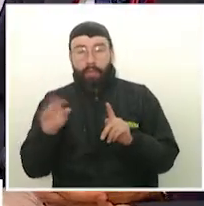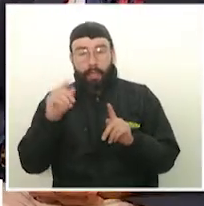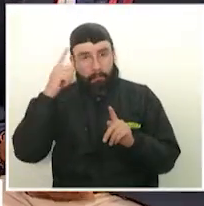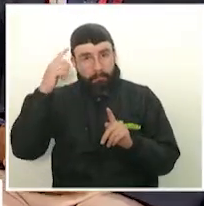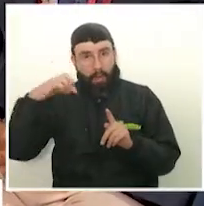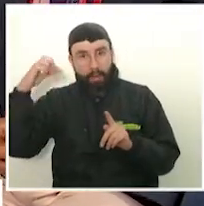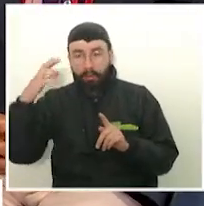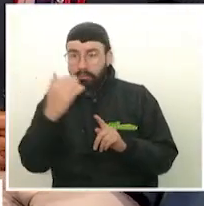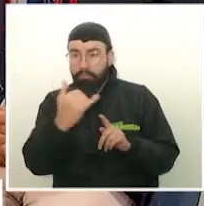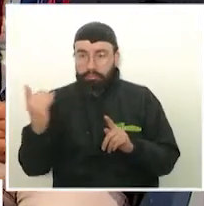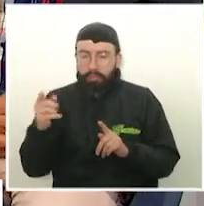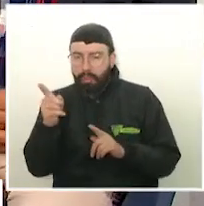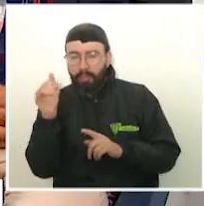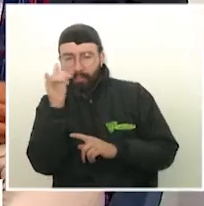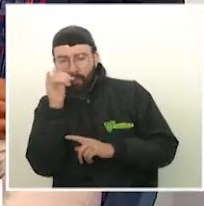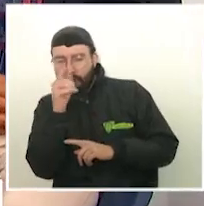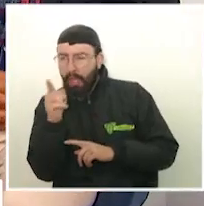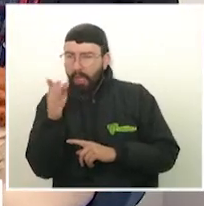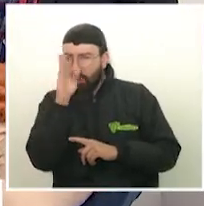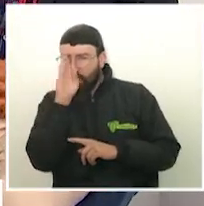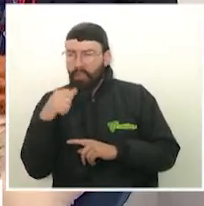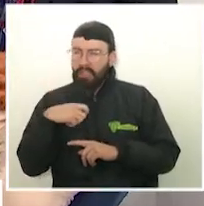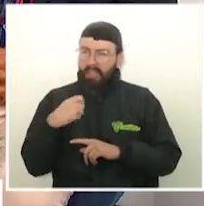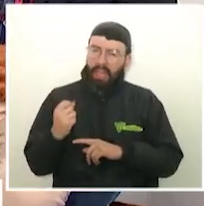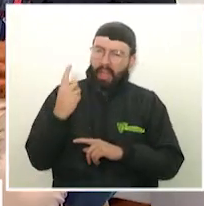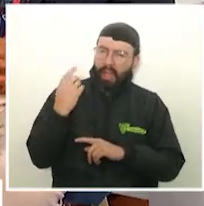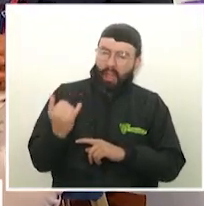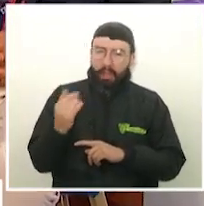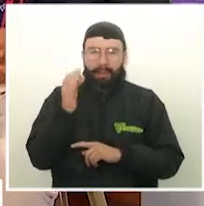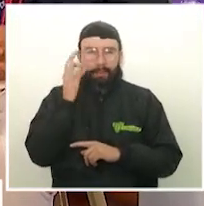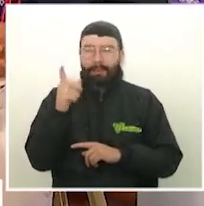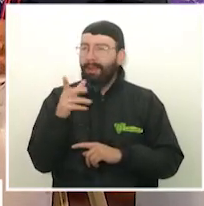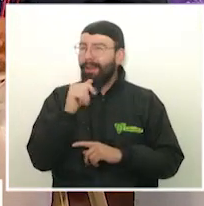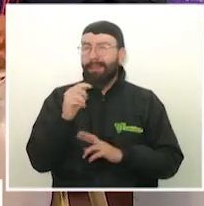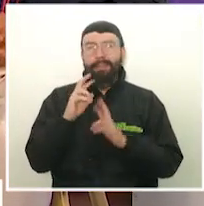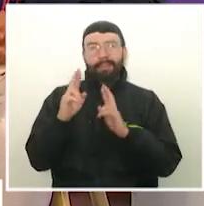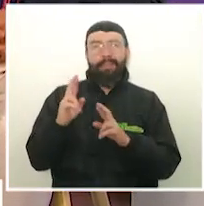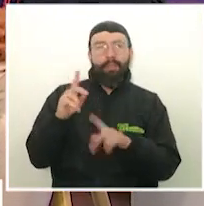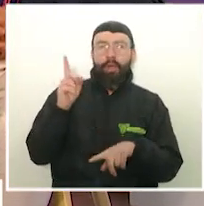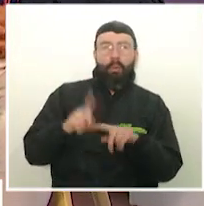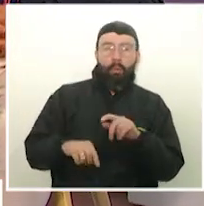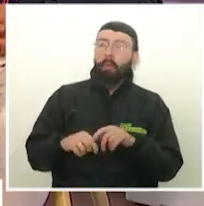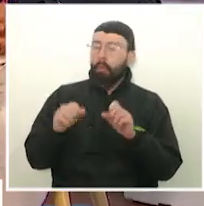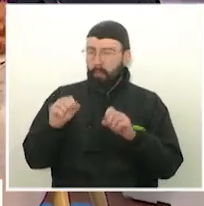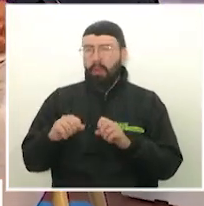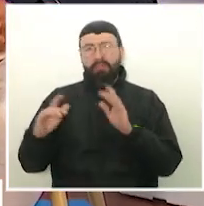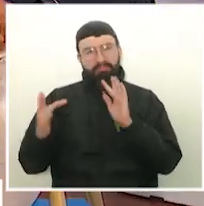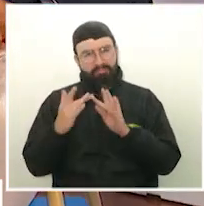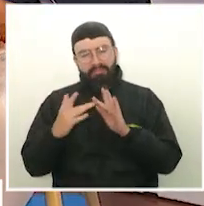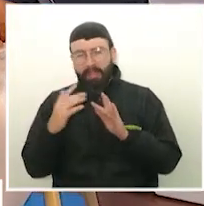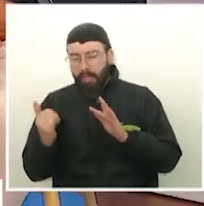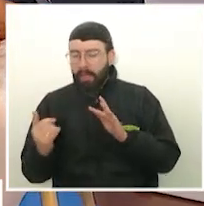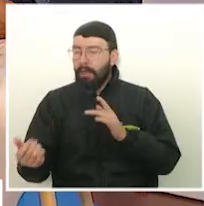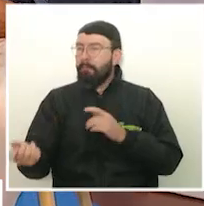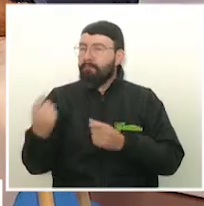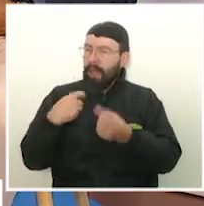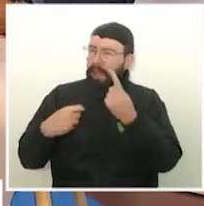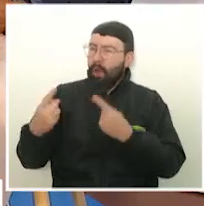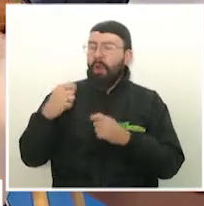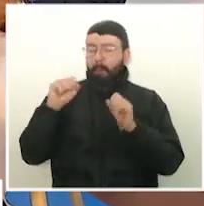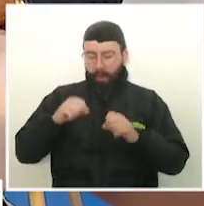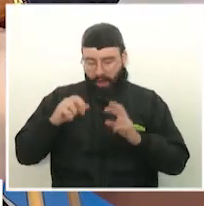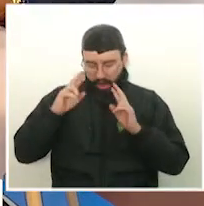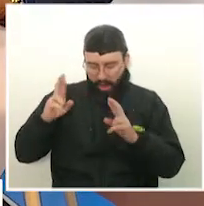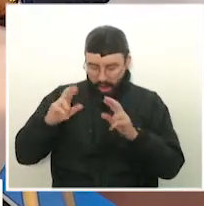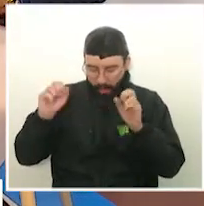respondiendo las dudas que ustedes tengan. Si por algún motivo no alcanzamos a responder, pueden dejar estos mensajes en el inbox para que podamos ponernos